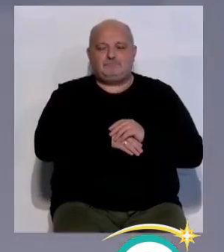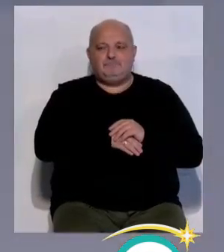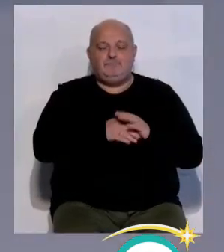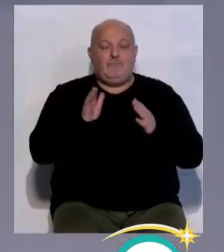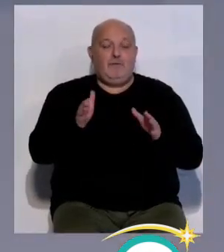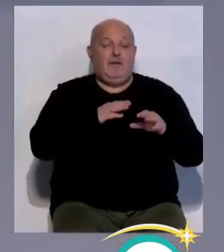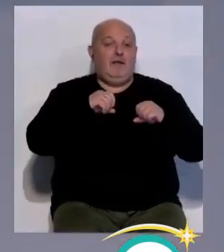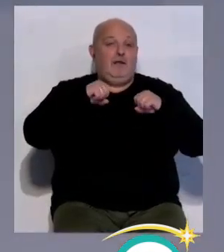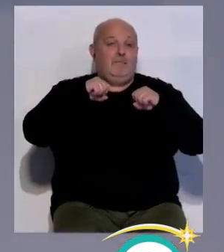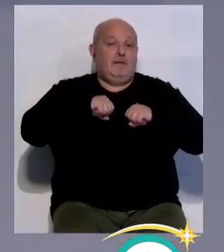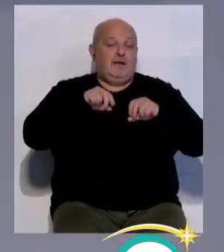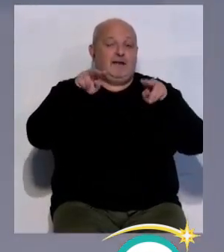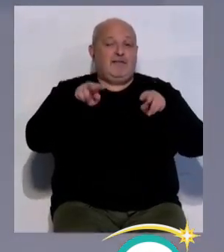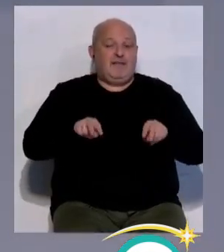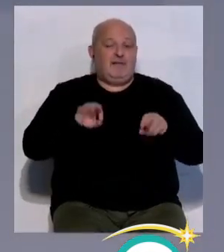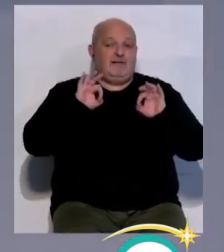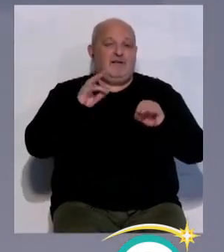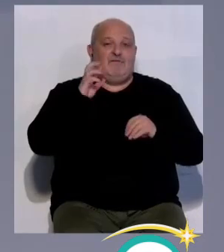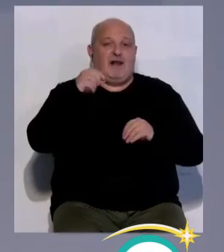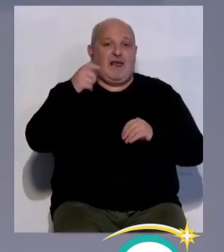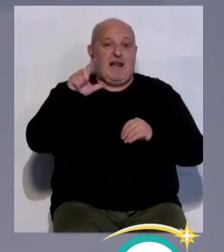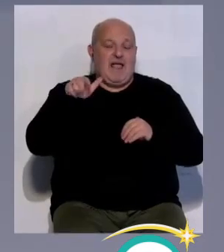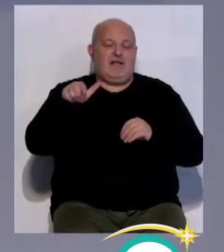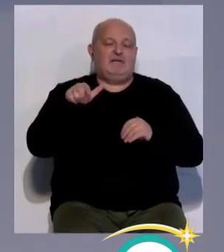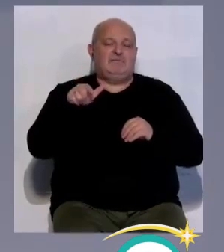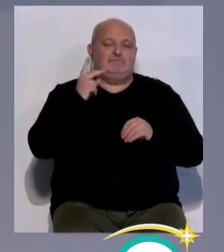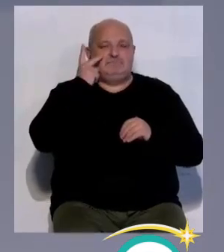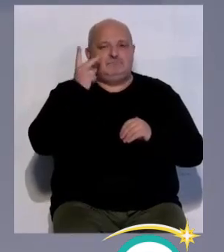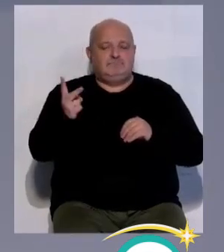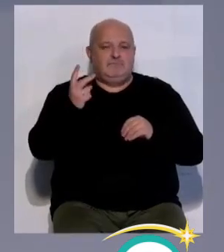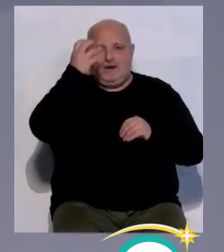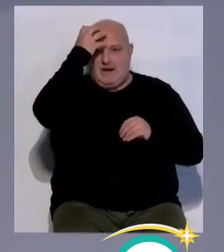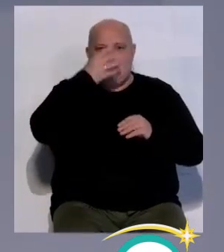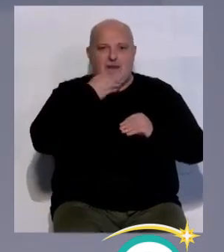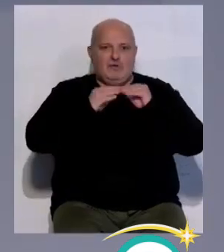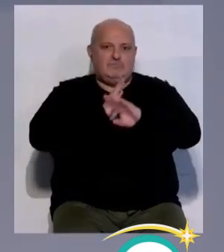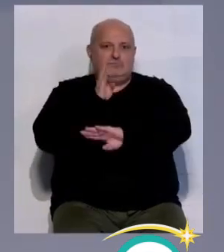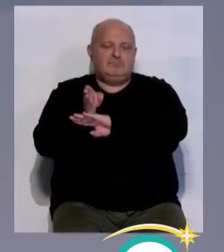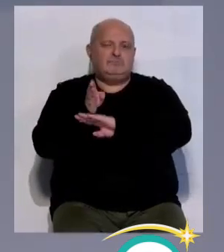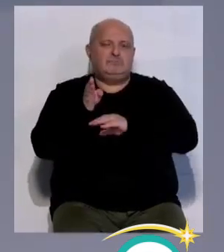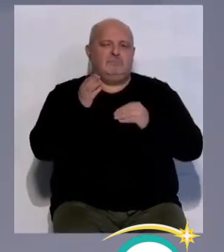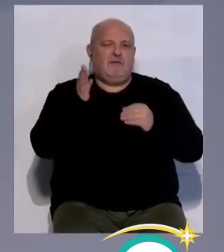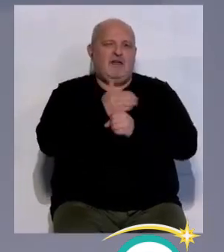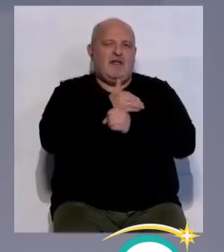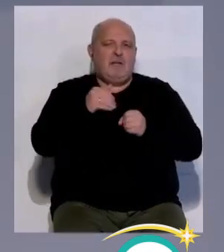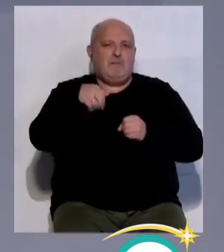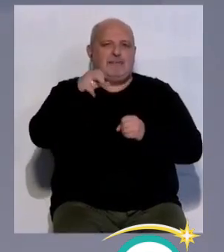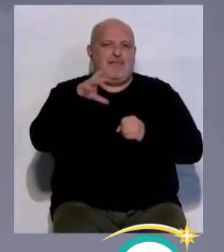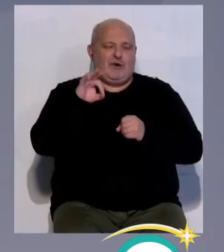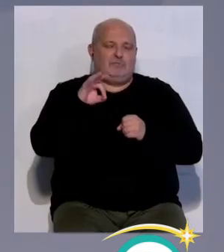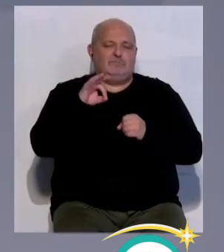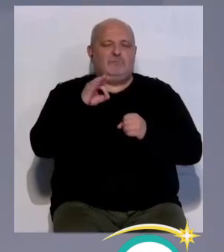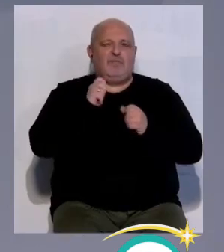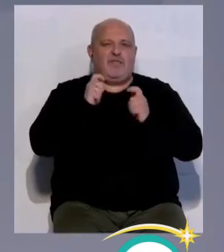Y los mayores de la residencia Fragela reciben la visita de sus majestades de Oriente. Los Reyes Magos del barrio del Mentidero